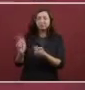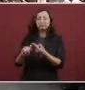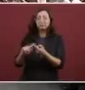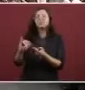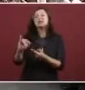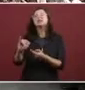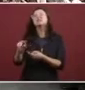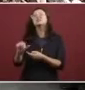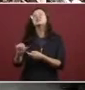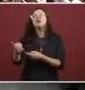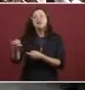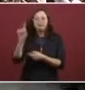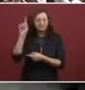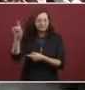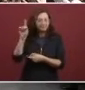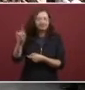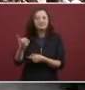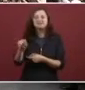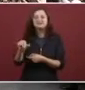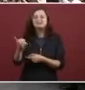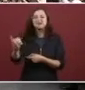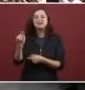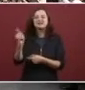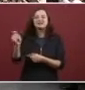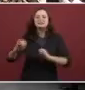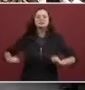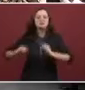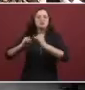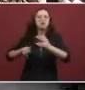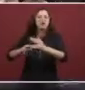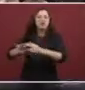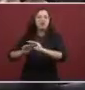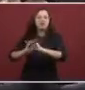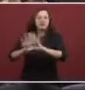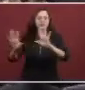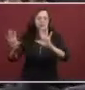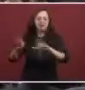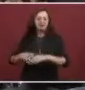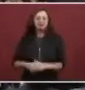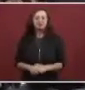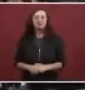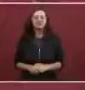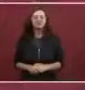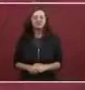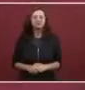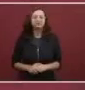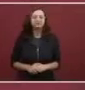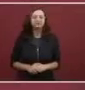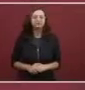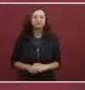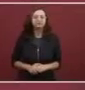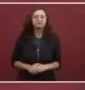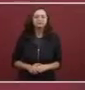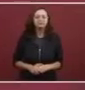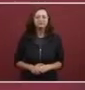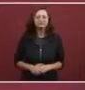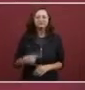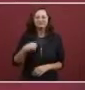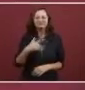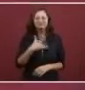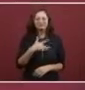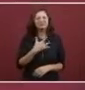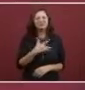al INAI, a Transparencia. Yo dije incluso que no me